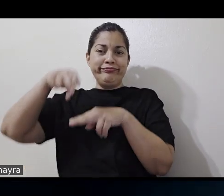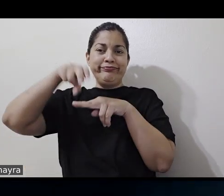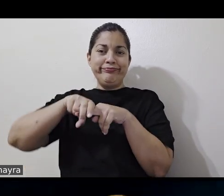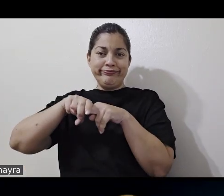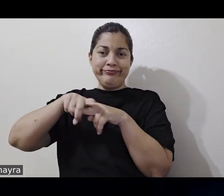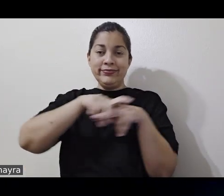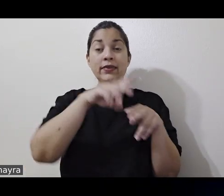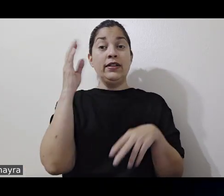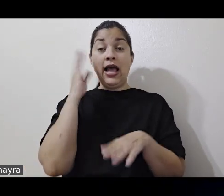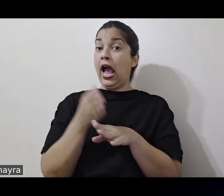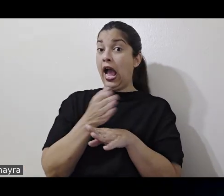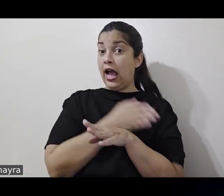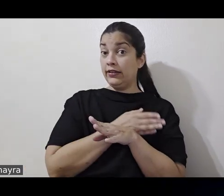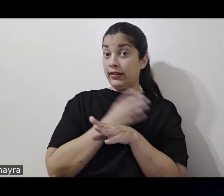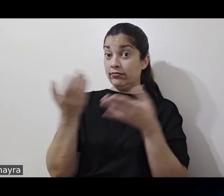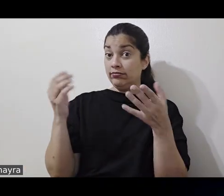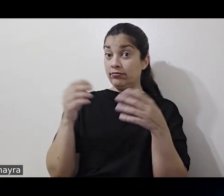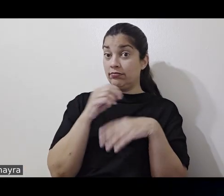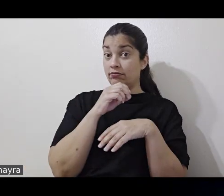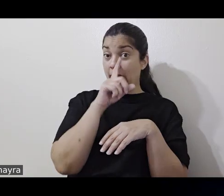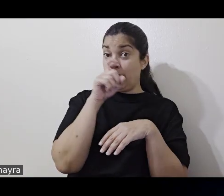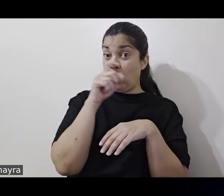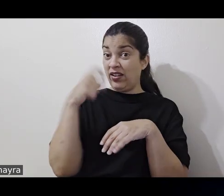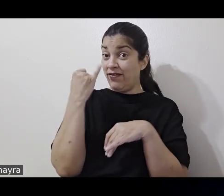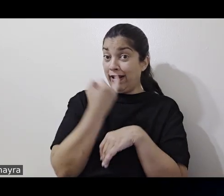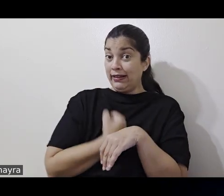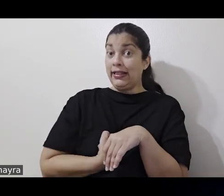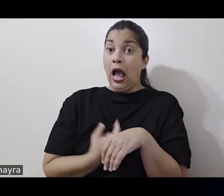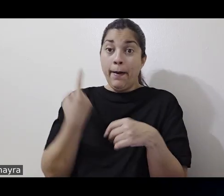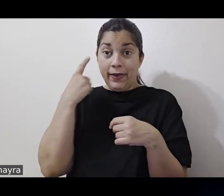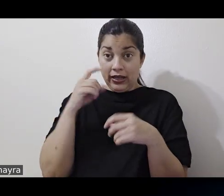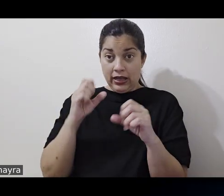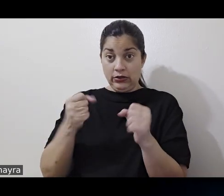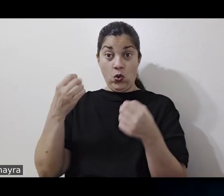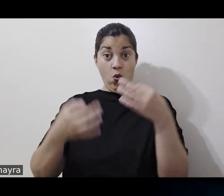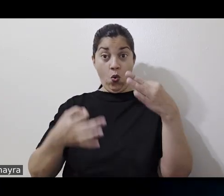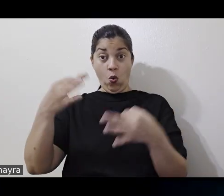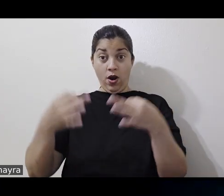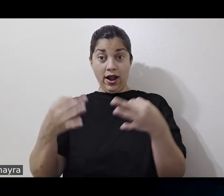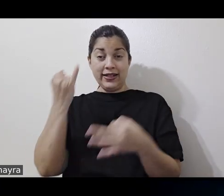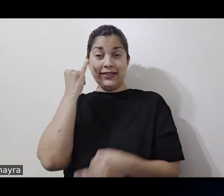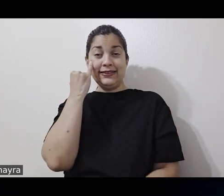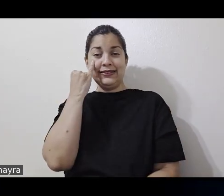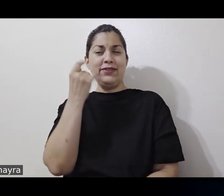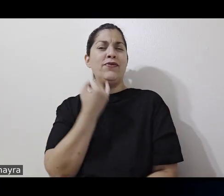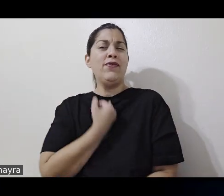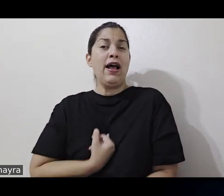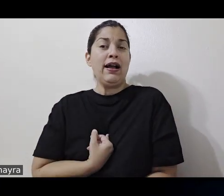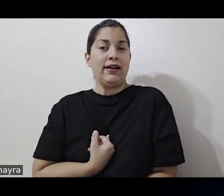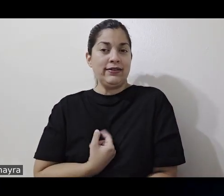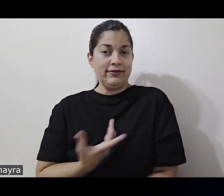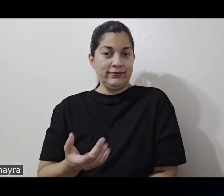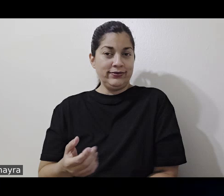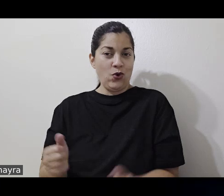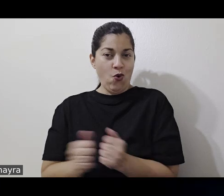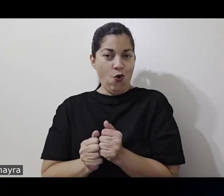antes las brujas tenían que ser bien flaquitas para cuando las juzgaban, si eran bien flaquitas y si